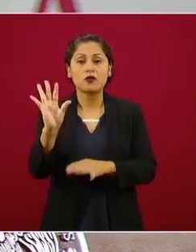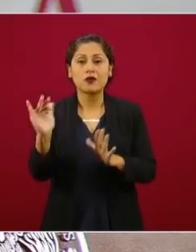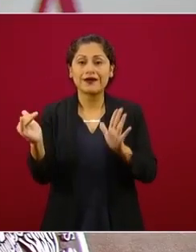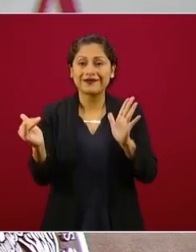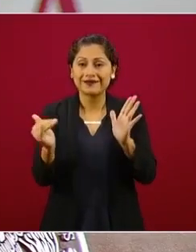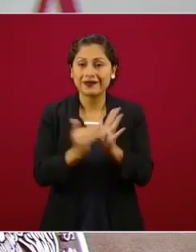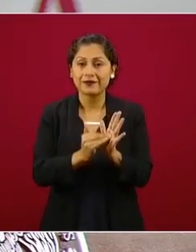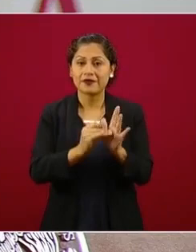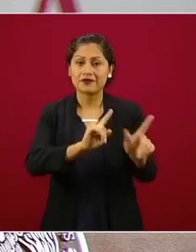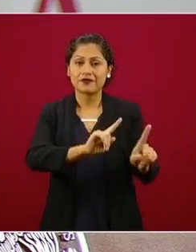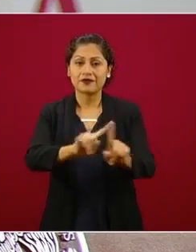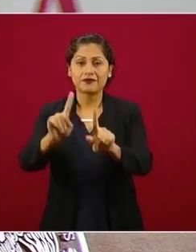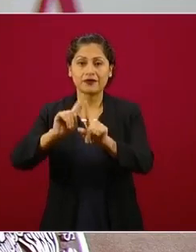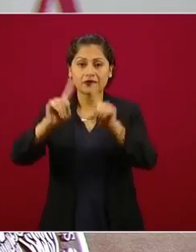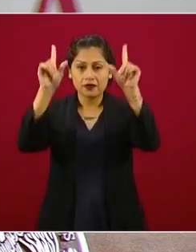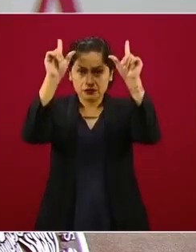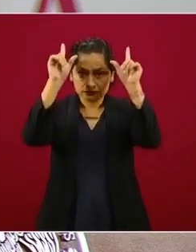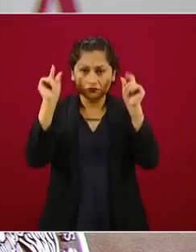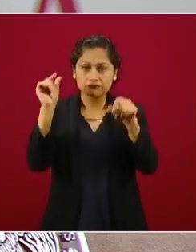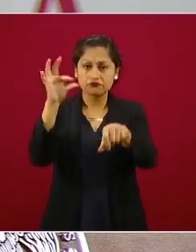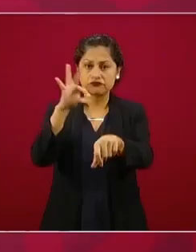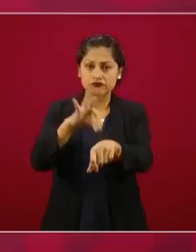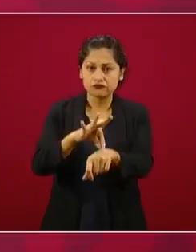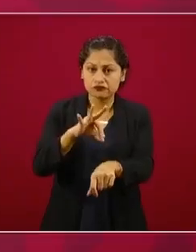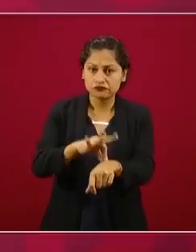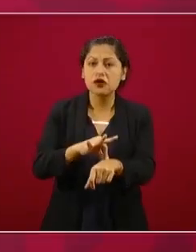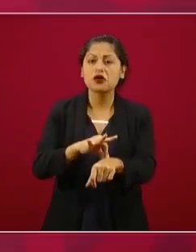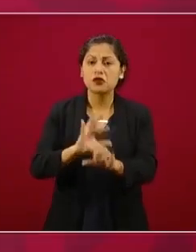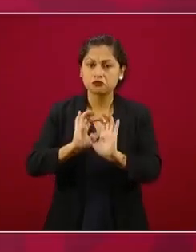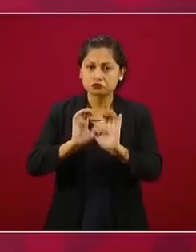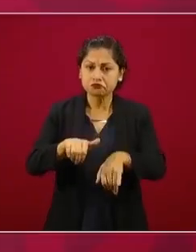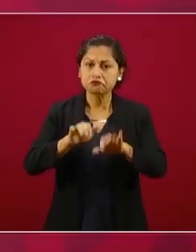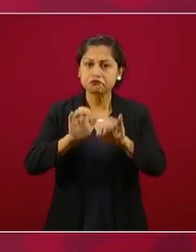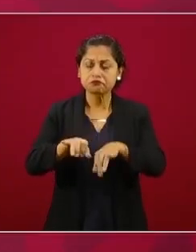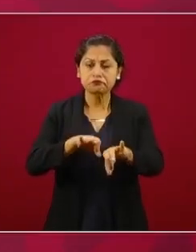enfermeras y médicos se han contratado